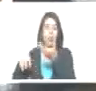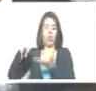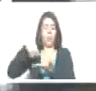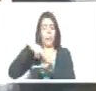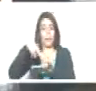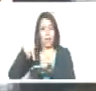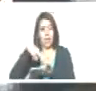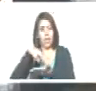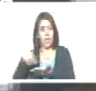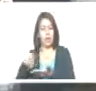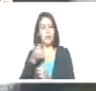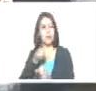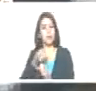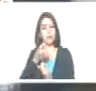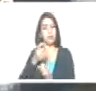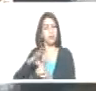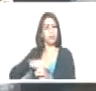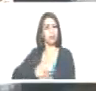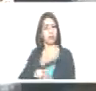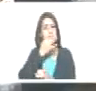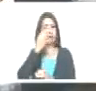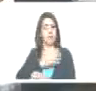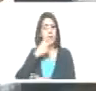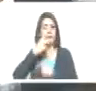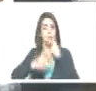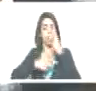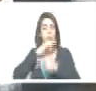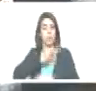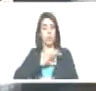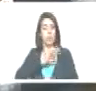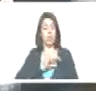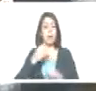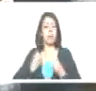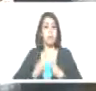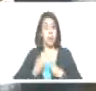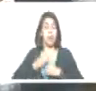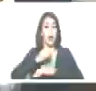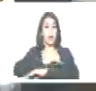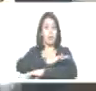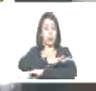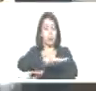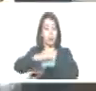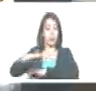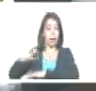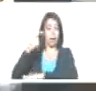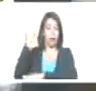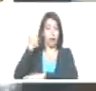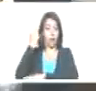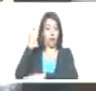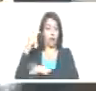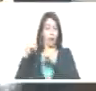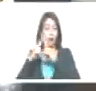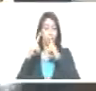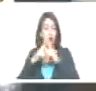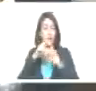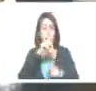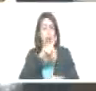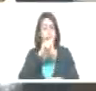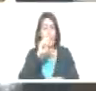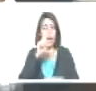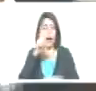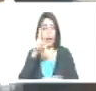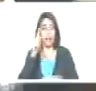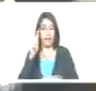declamadores y con la realidad político y social del llano apureño. Conoce el problema del latifundio, conoce el problema de la explotación